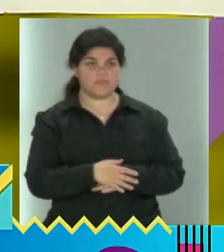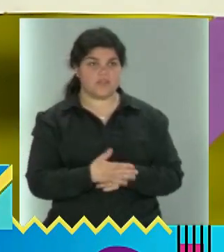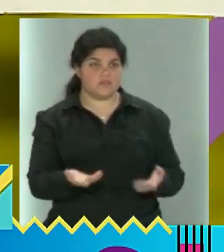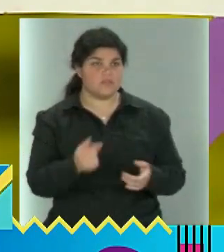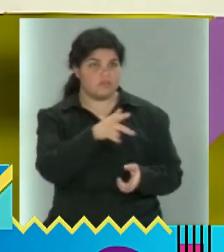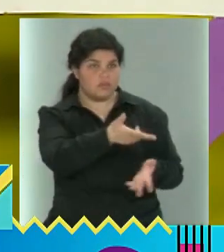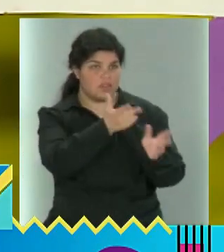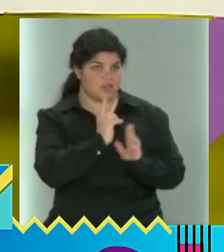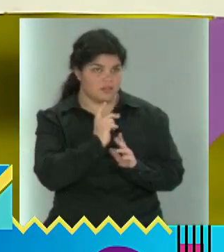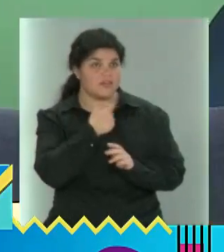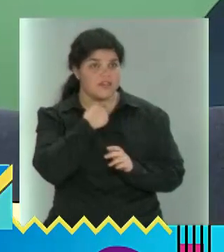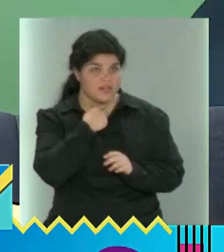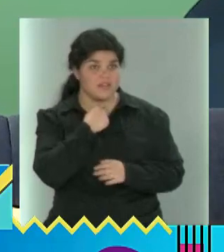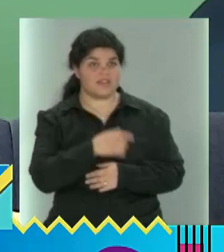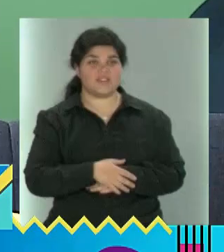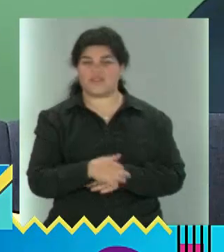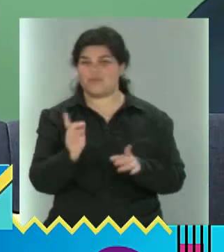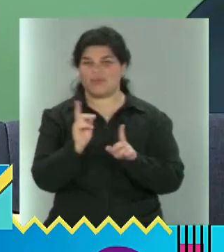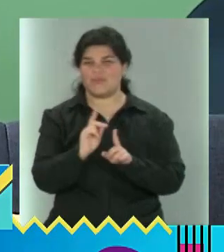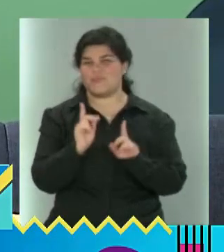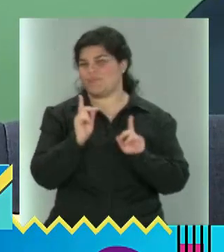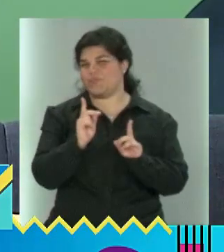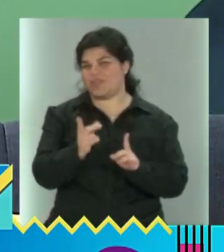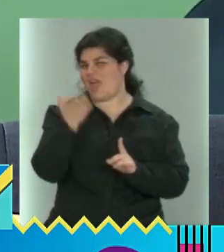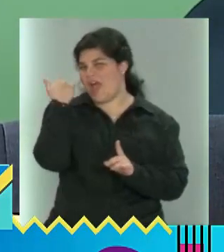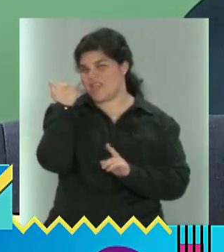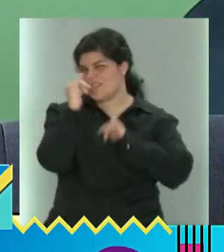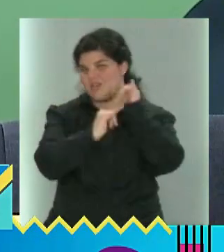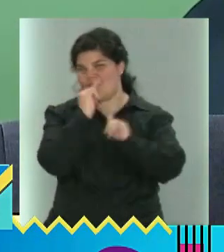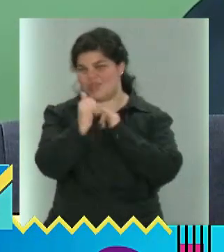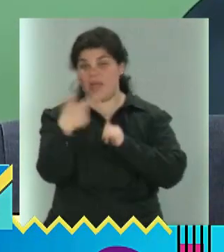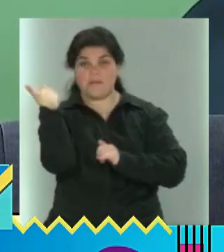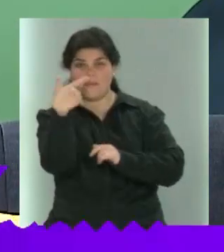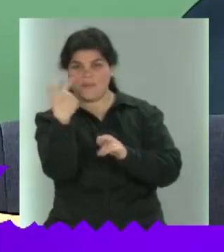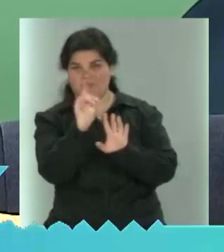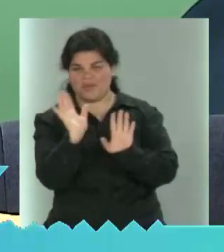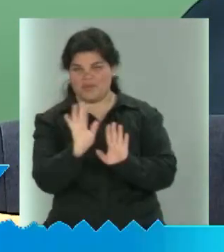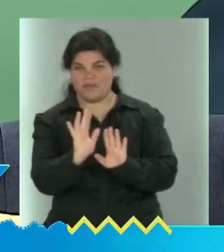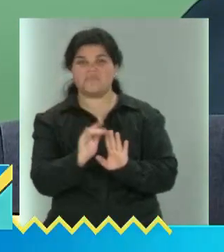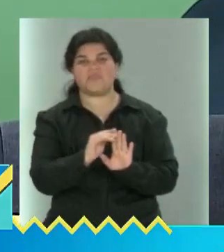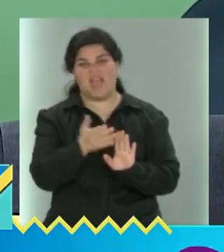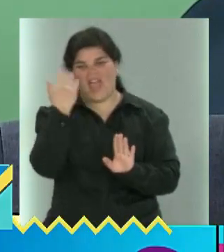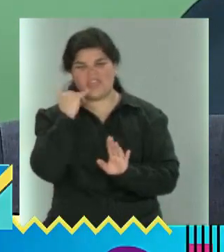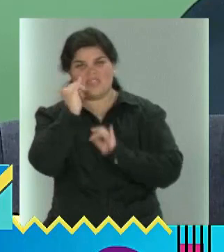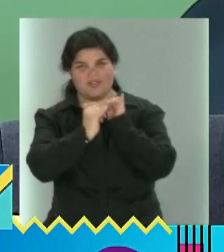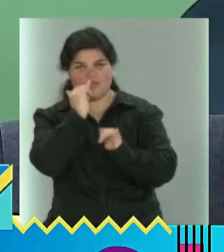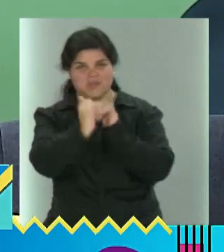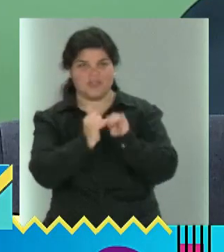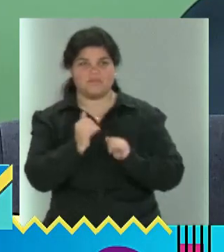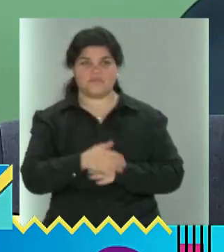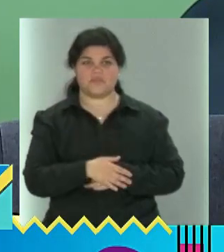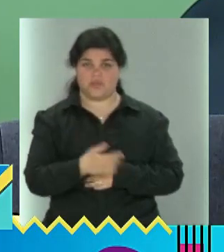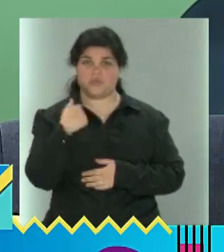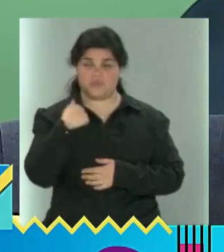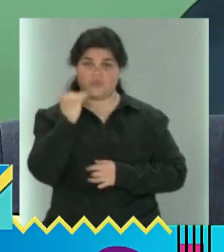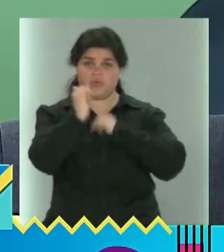¿querías decirnos algo? No, lo que les comenté fuera de aire. Les comentaba que